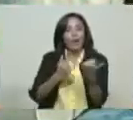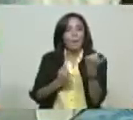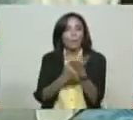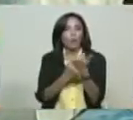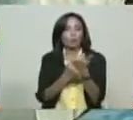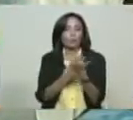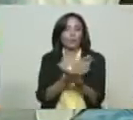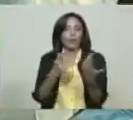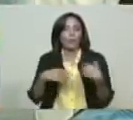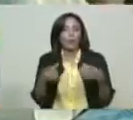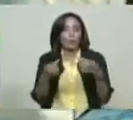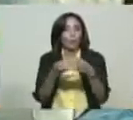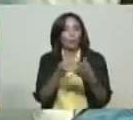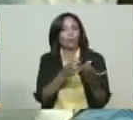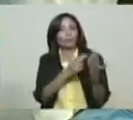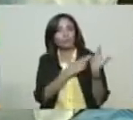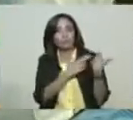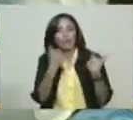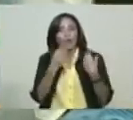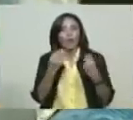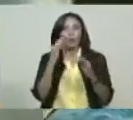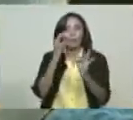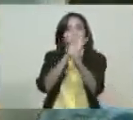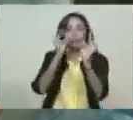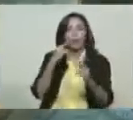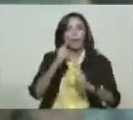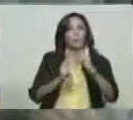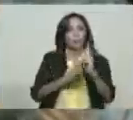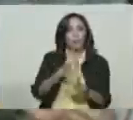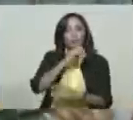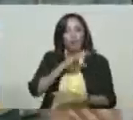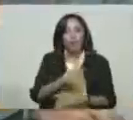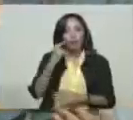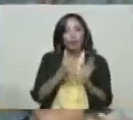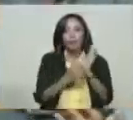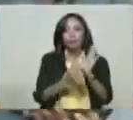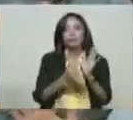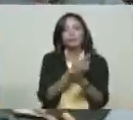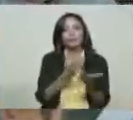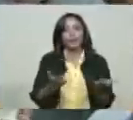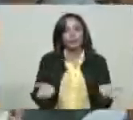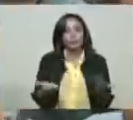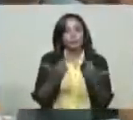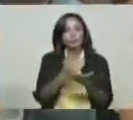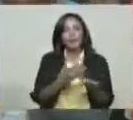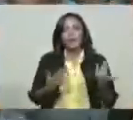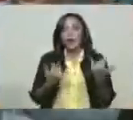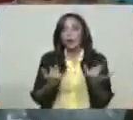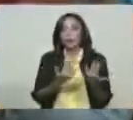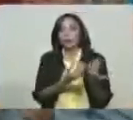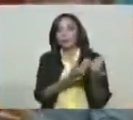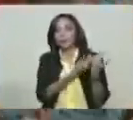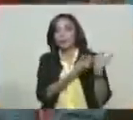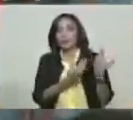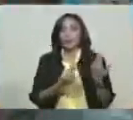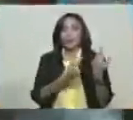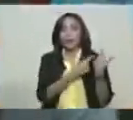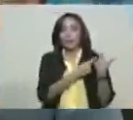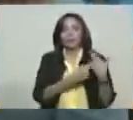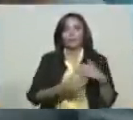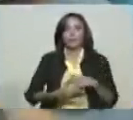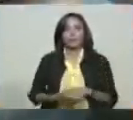a la jefatura que yo tengo producto del proceso histórico y que me ha tocado llevar en mis manos.